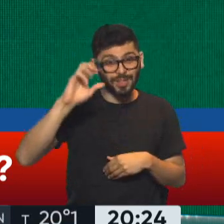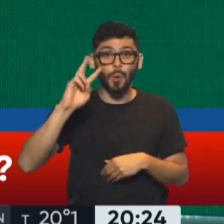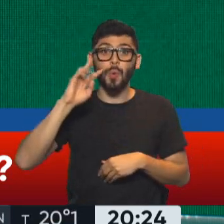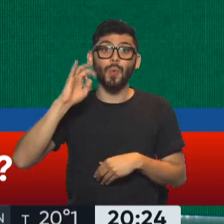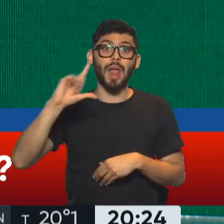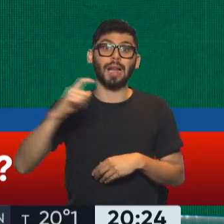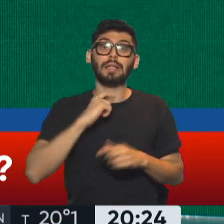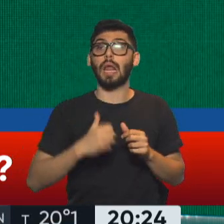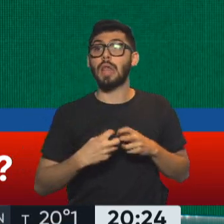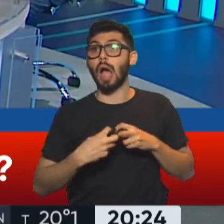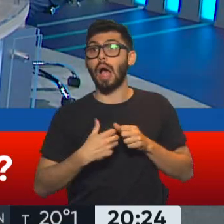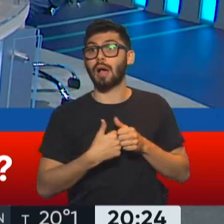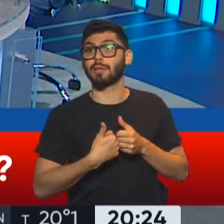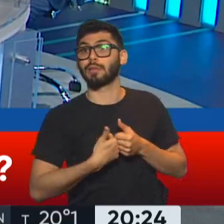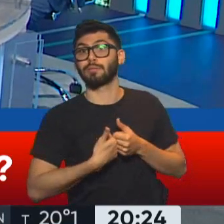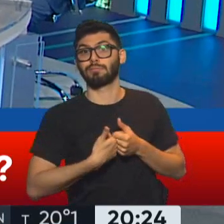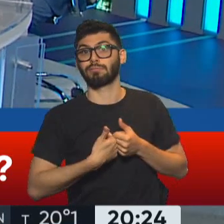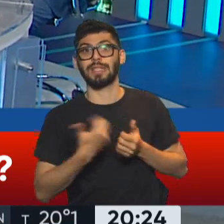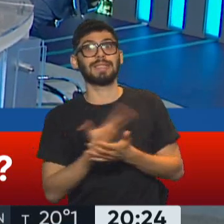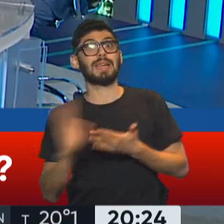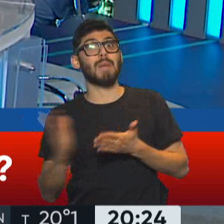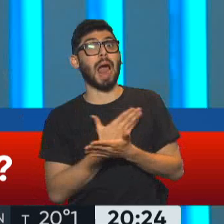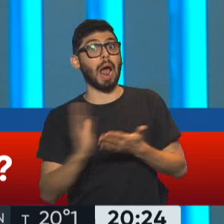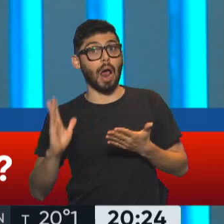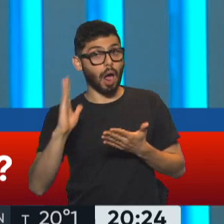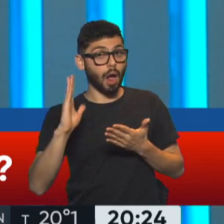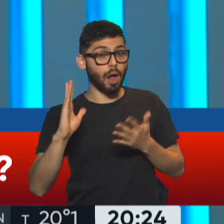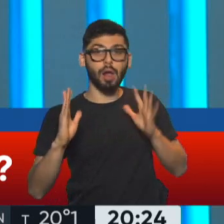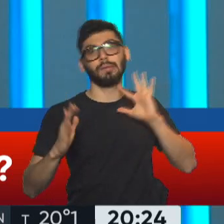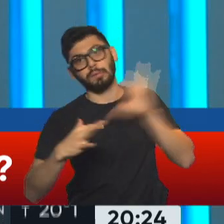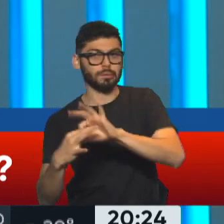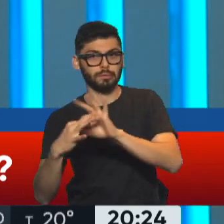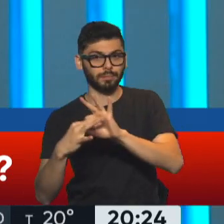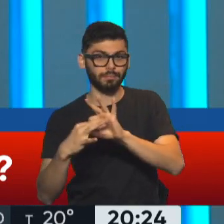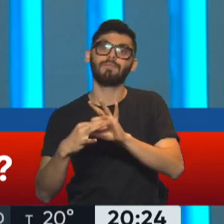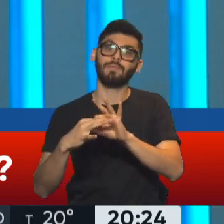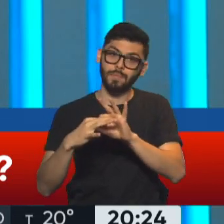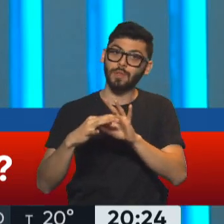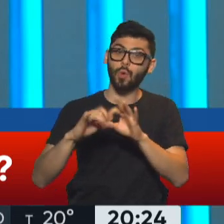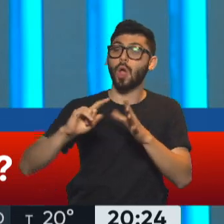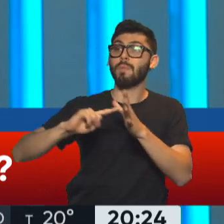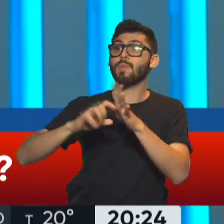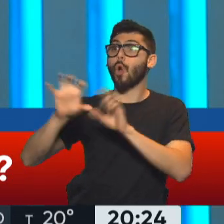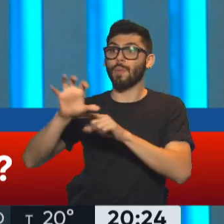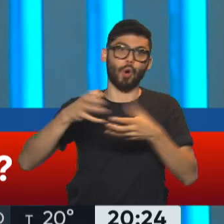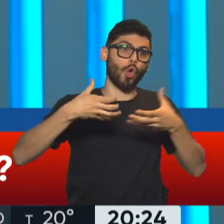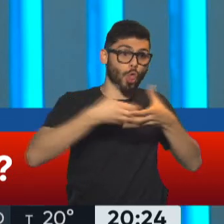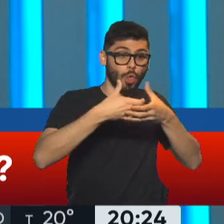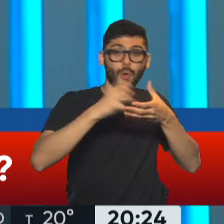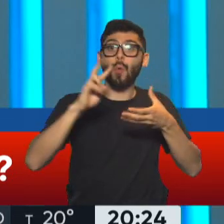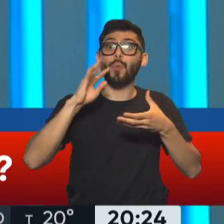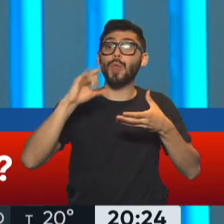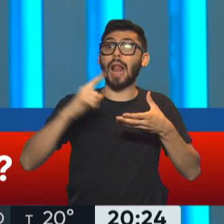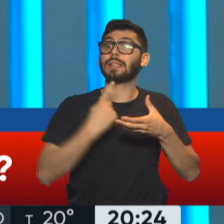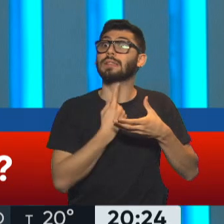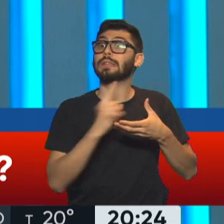quiso desplegarse y no pudo. Bueno, María Eugenia era de su espacio la que mejor medía en la provincia de Buenos Aires. No le dejó despegar la